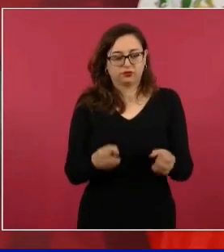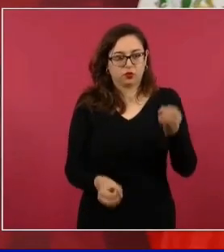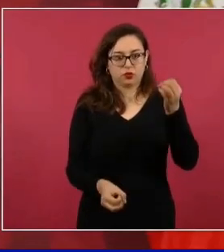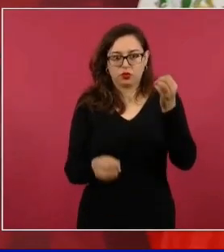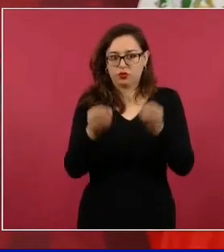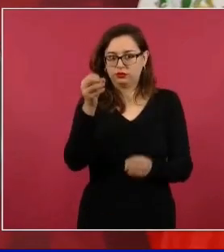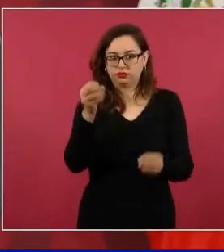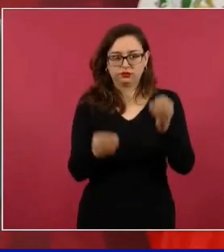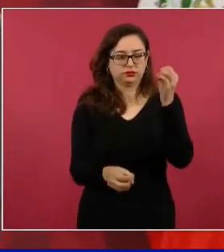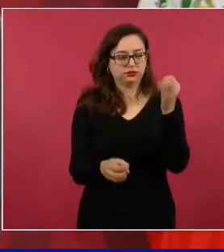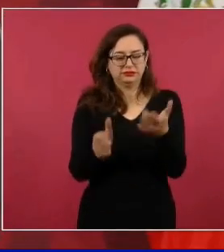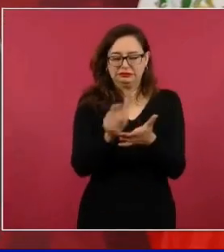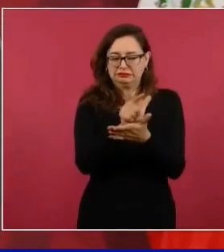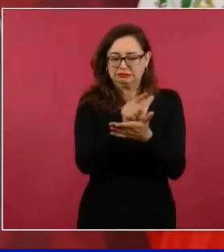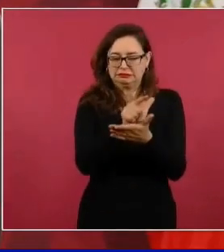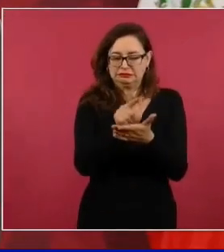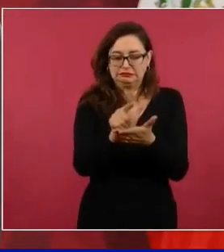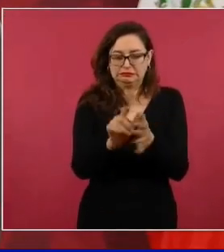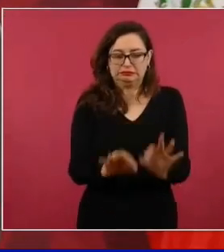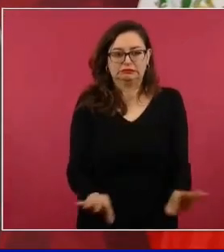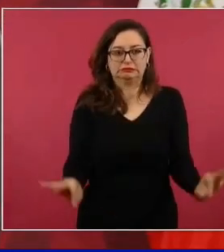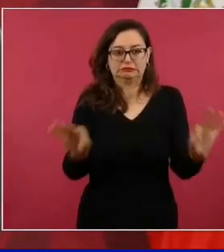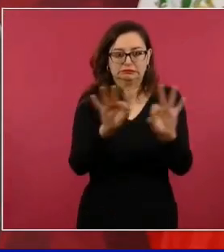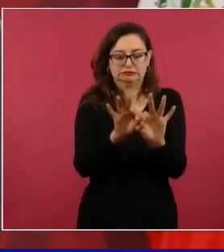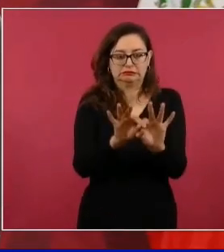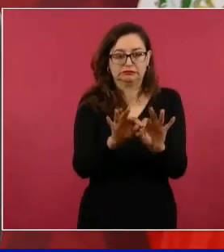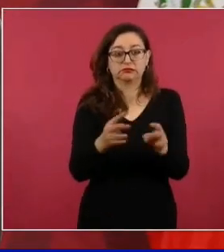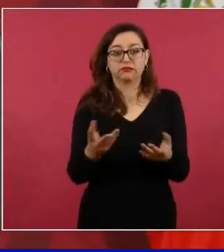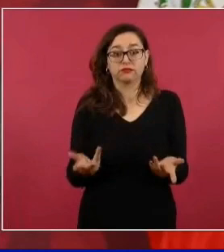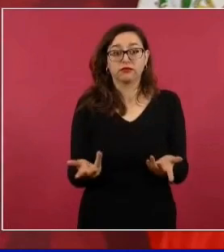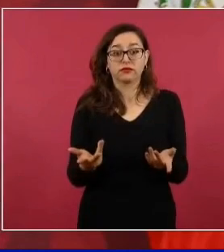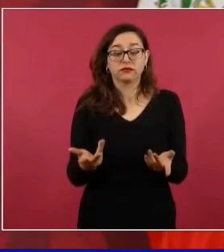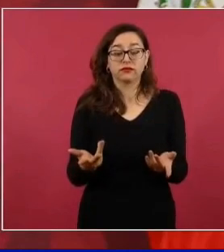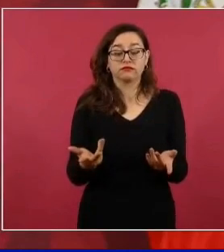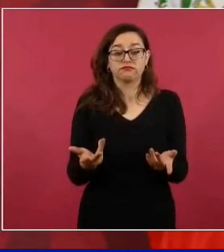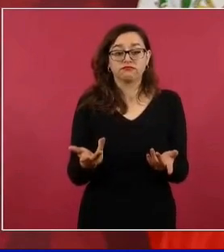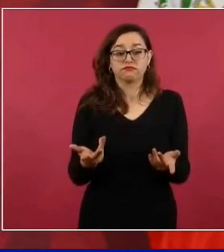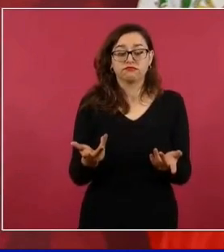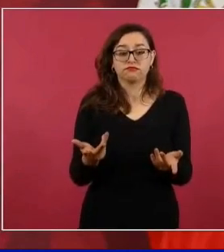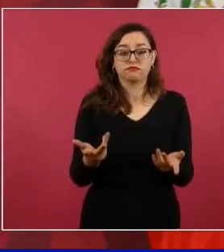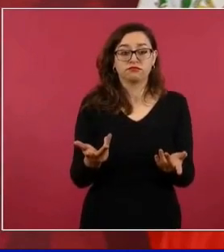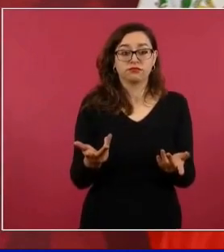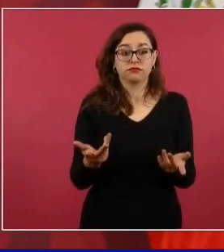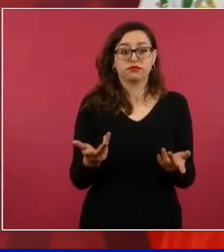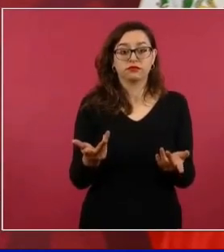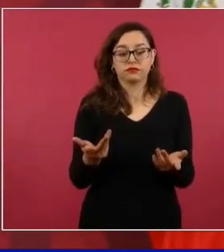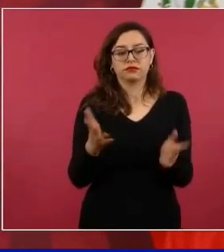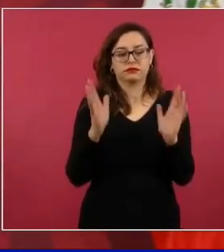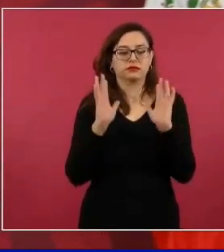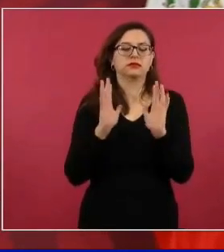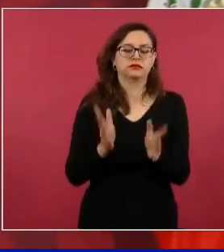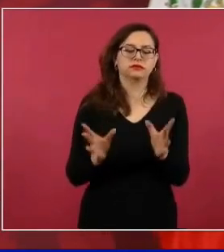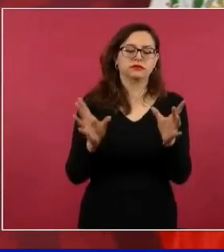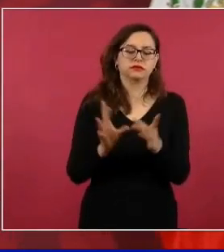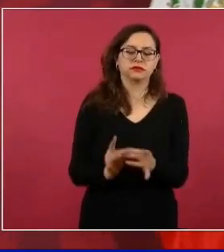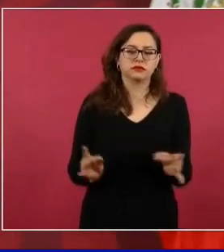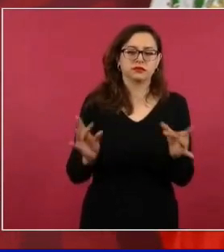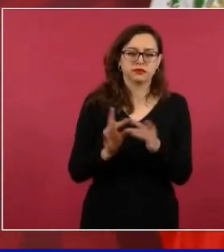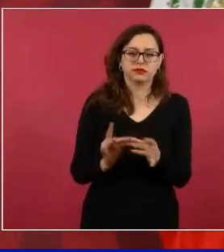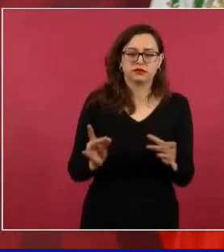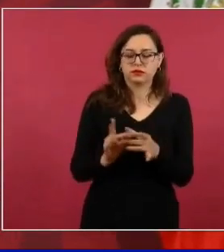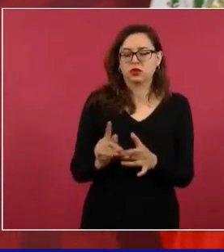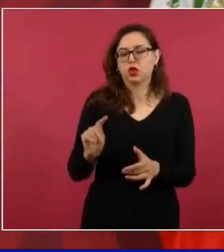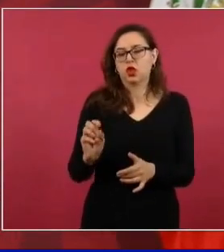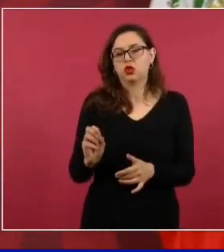aparte de la democracia a la que se refiere Tocqueville, que